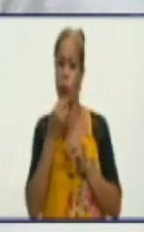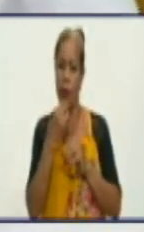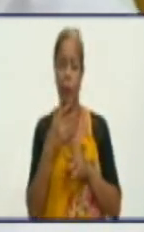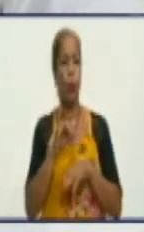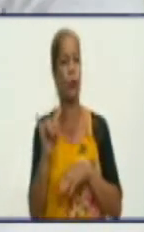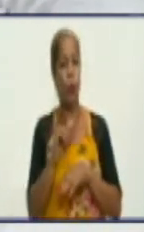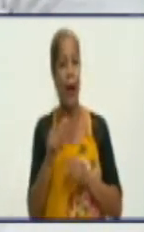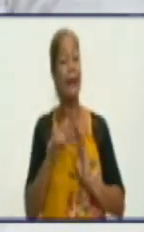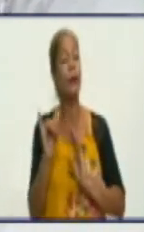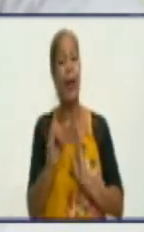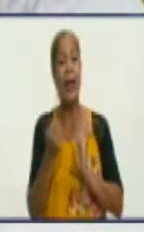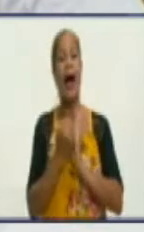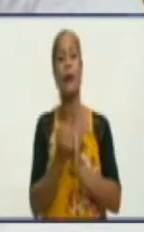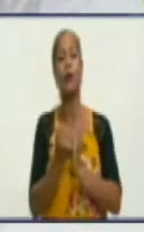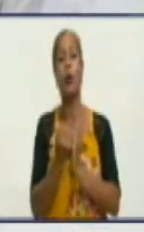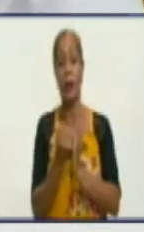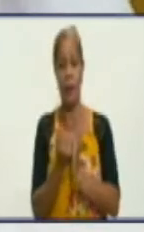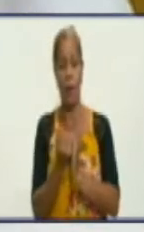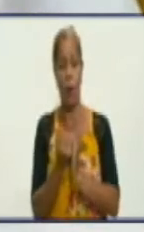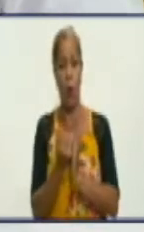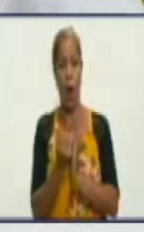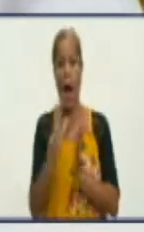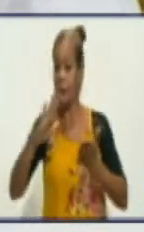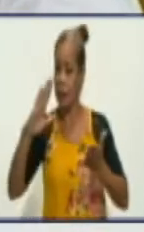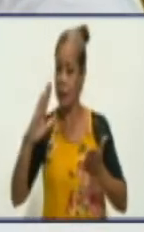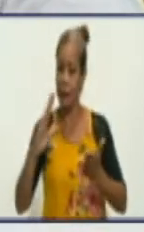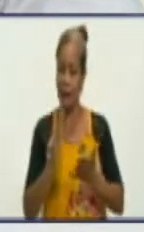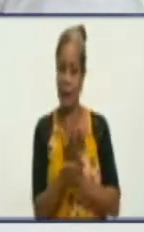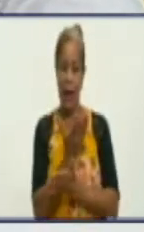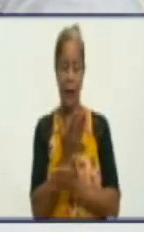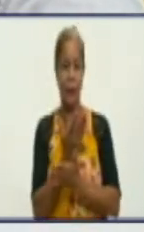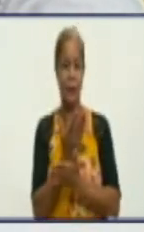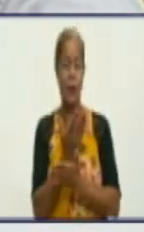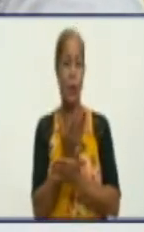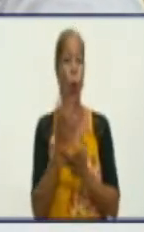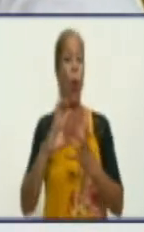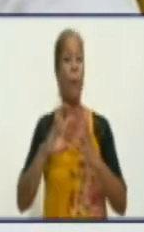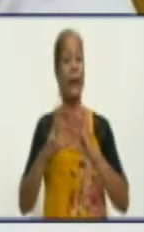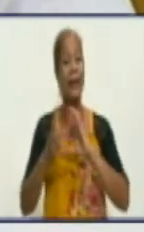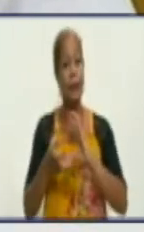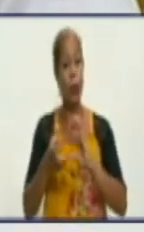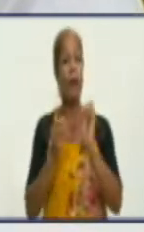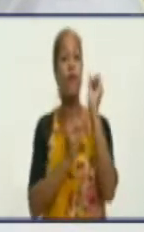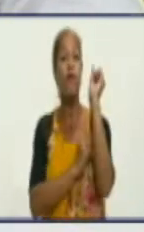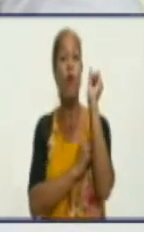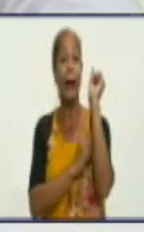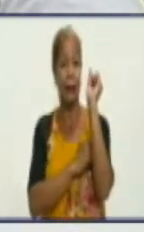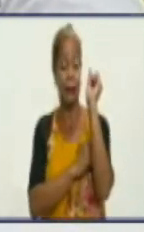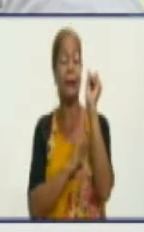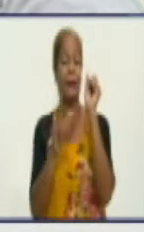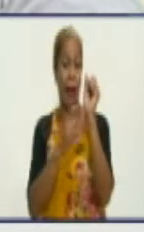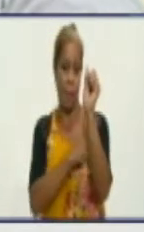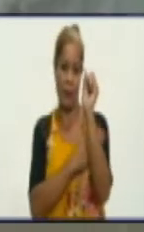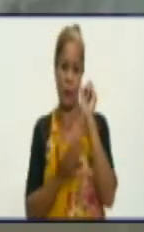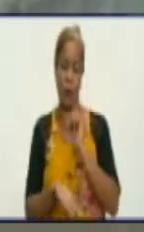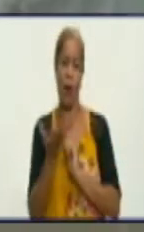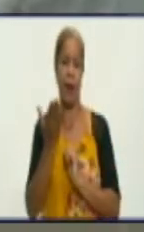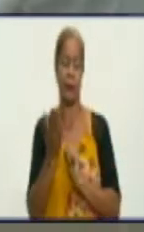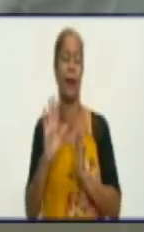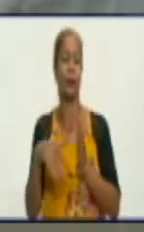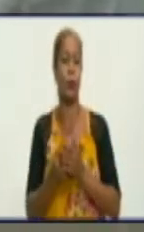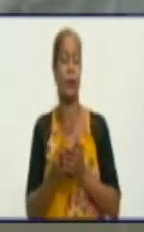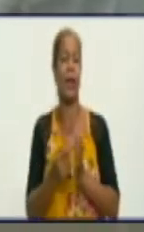también ayudaríamos al no tenerlo a evitar complicaciones propias de la hipertensión, que sería lo más fatal en estos casos. El consejo clínico,